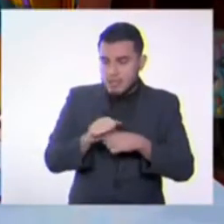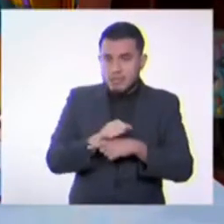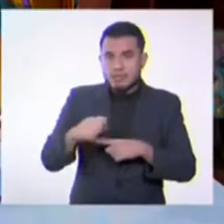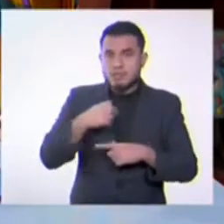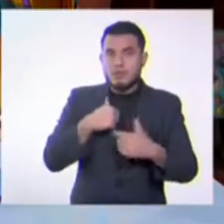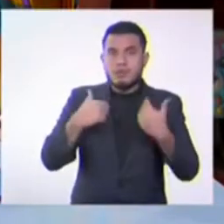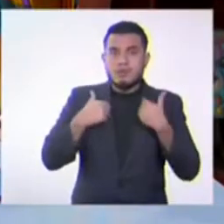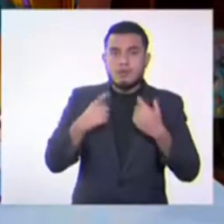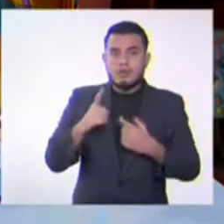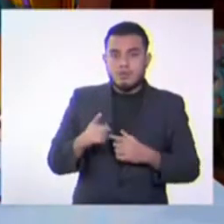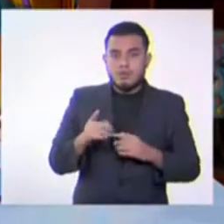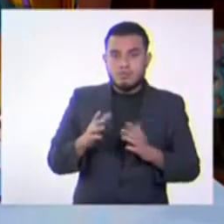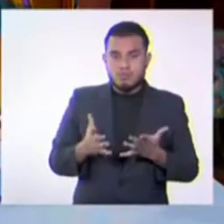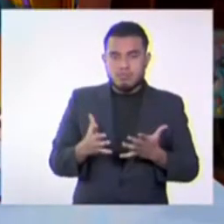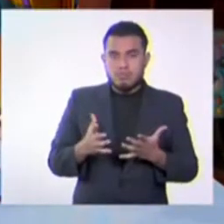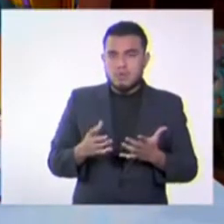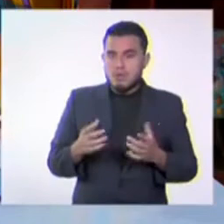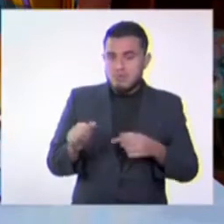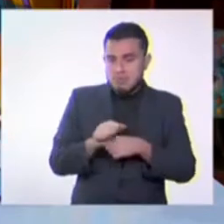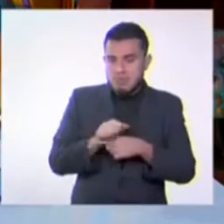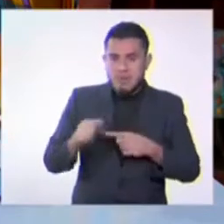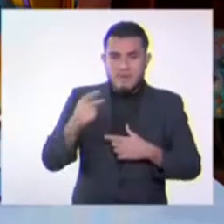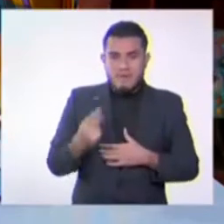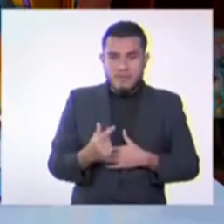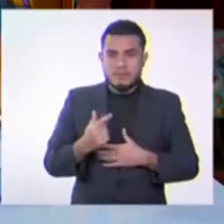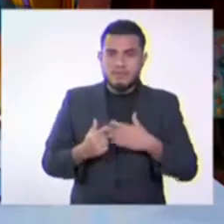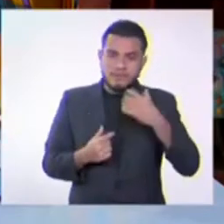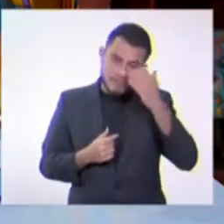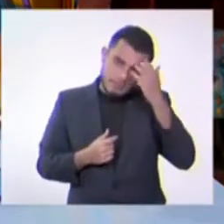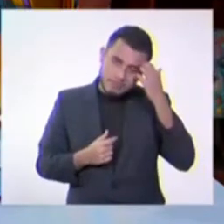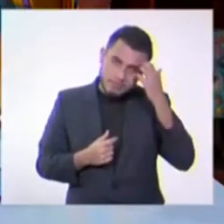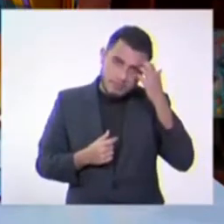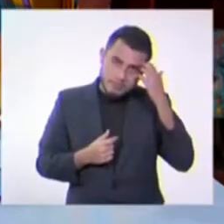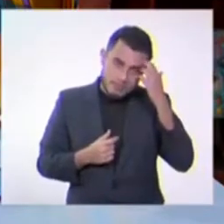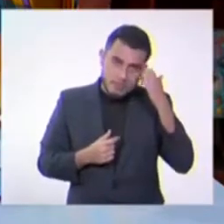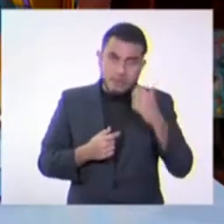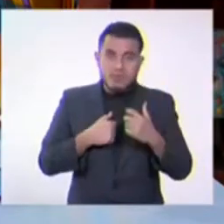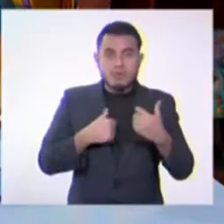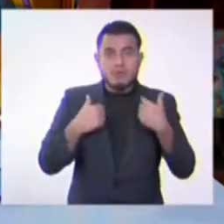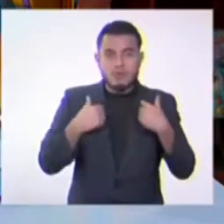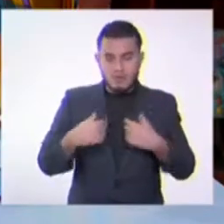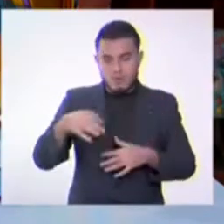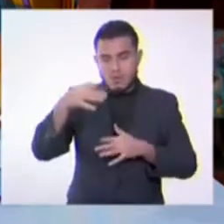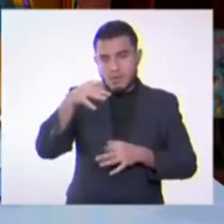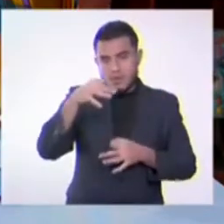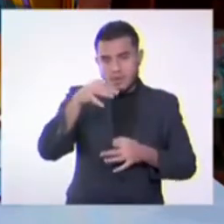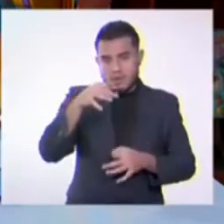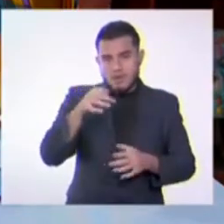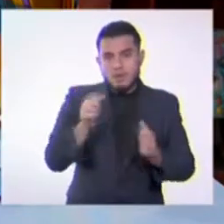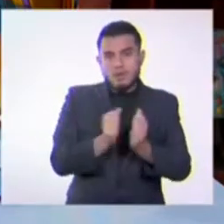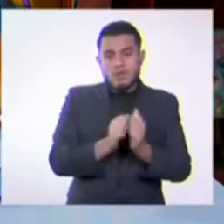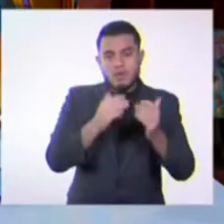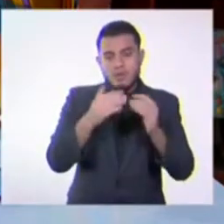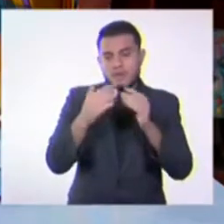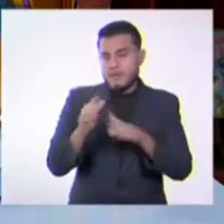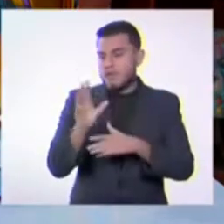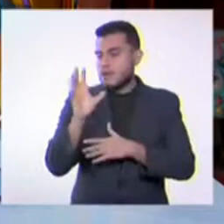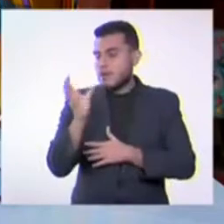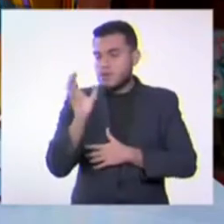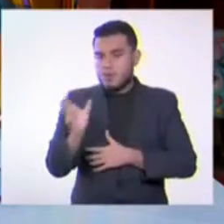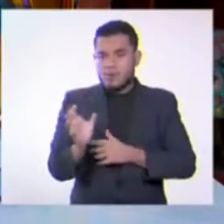un montaje bastante sencillo. Simplemente tengo una página con diferentes